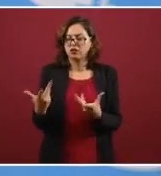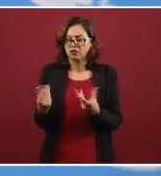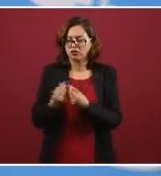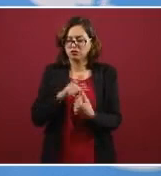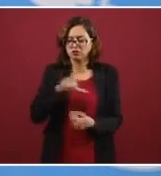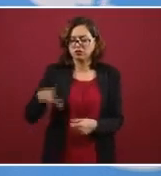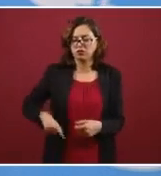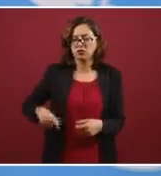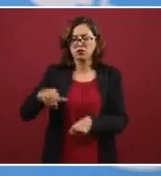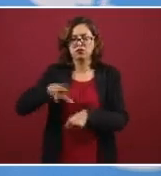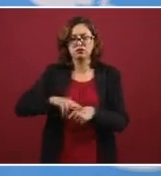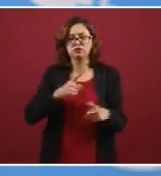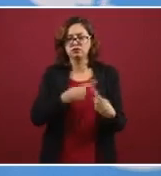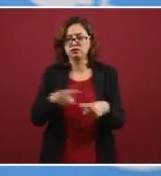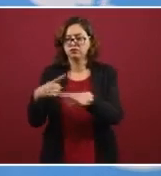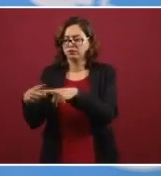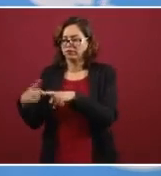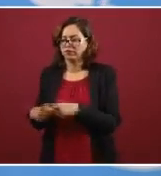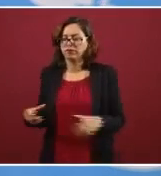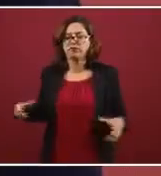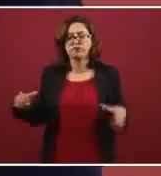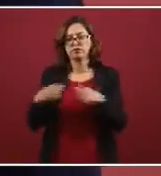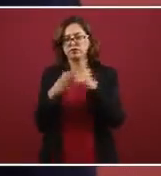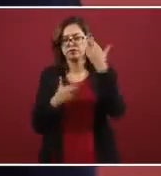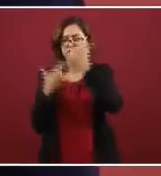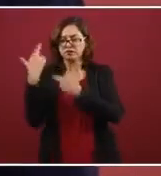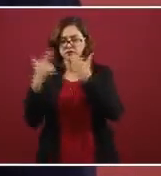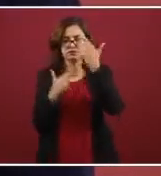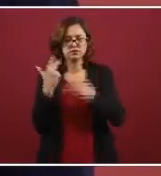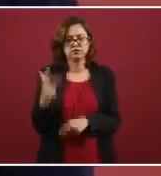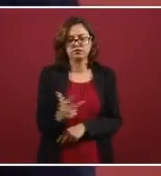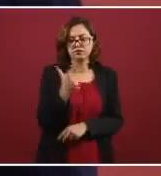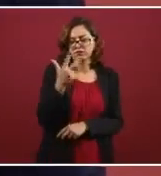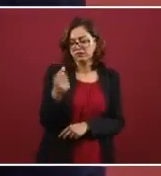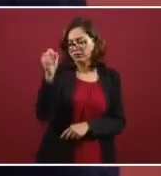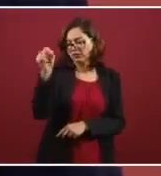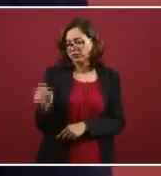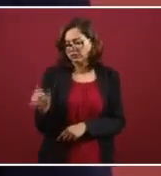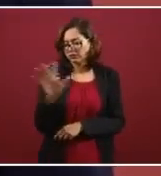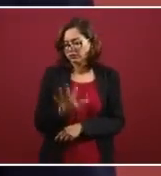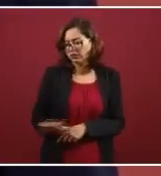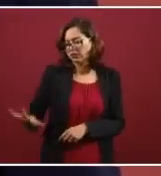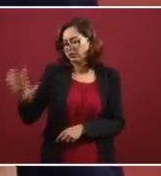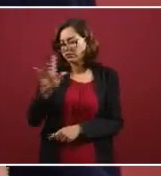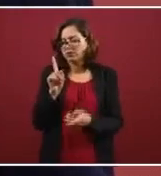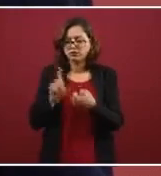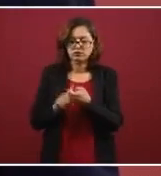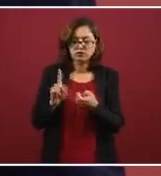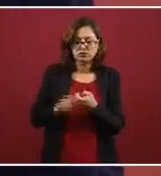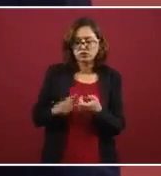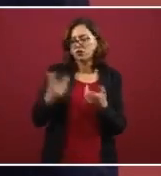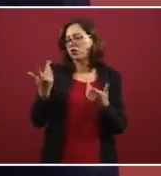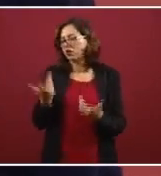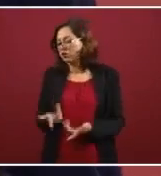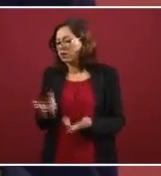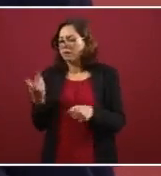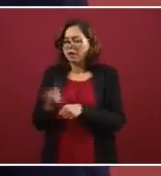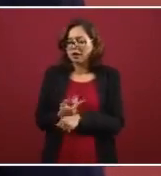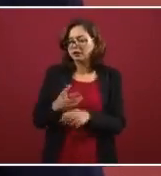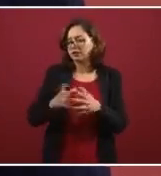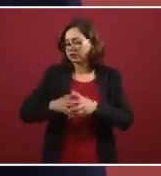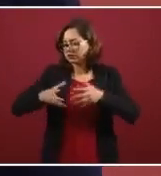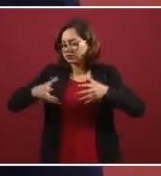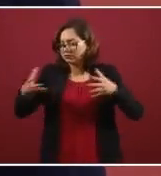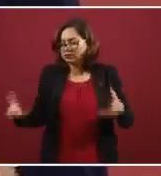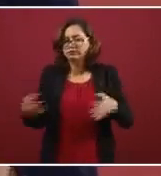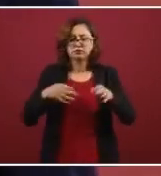donde hicimos precisamente una radiografía de los 8 estados del sureste, dónde están en materia de desempleo, de crecimiento,